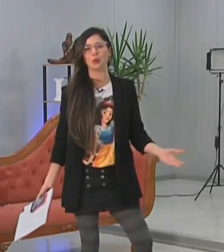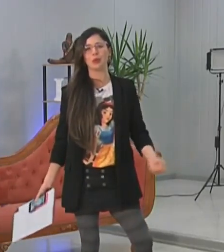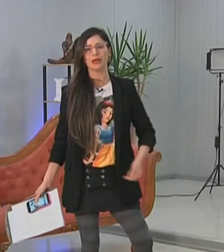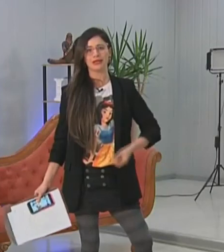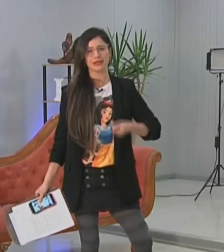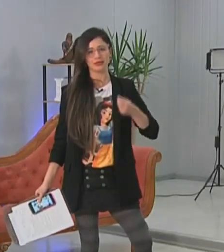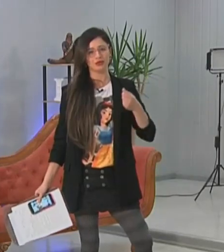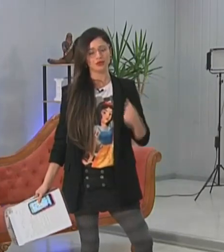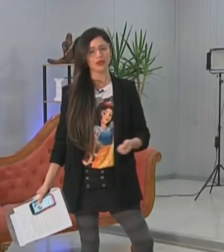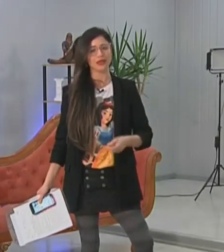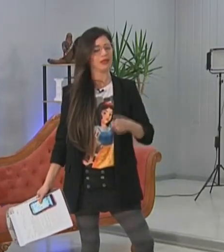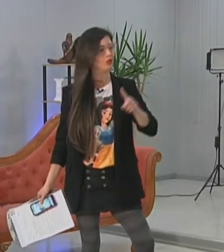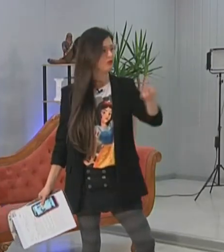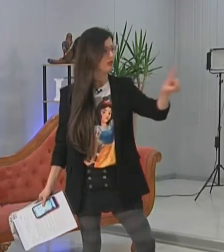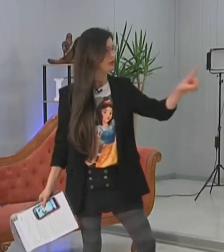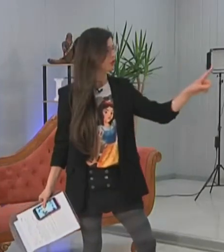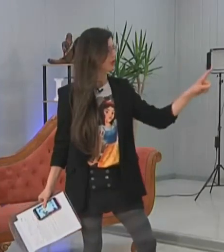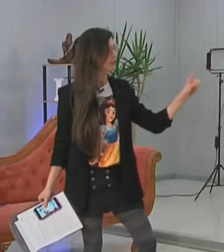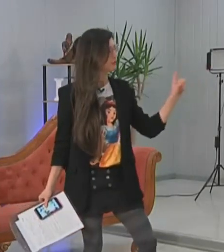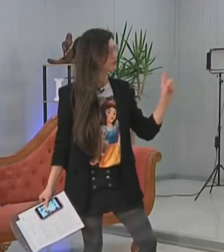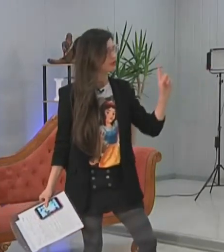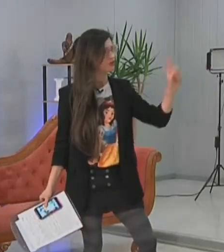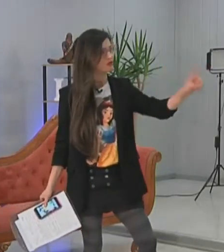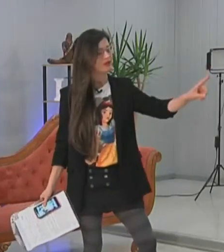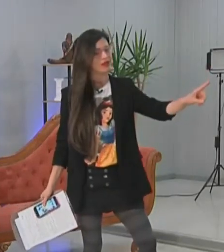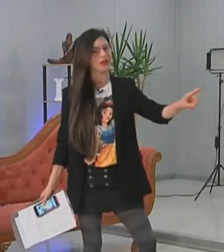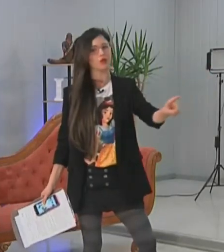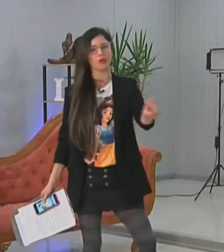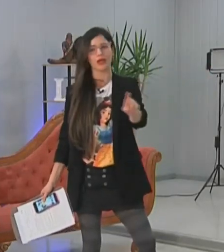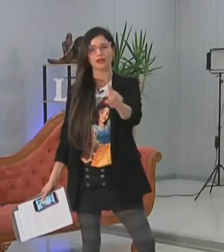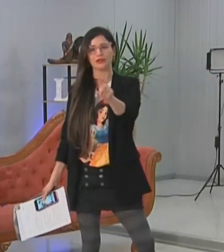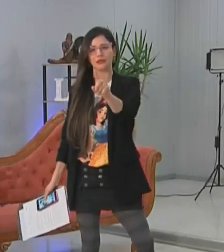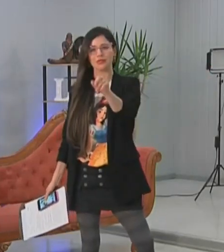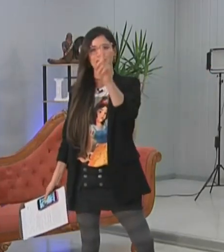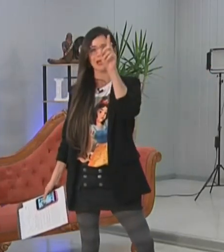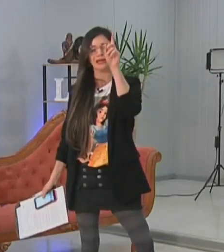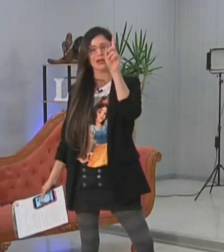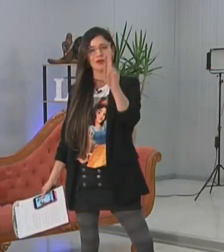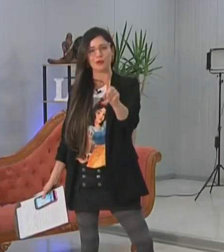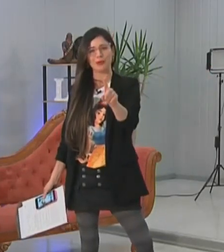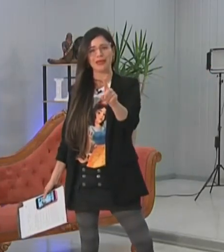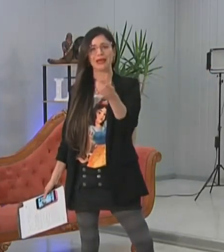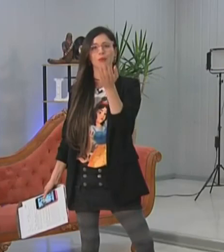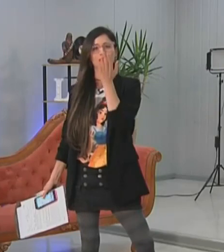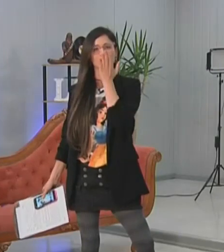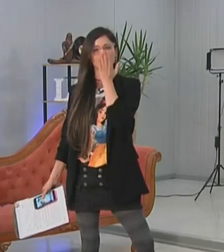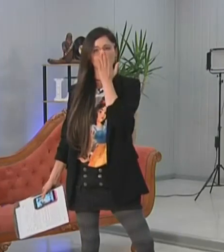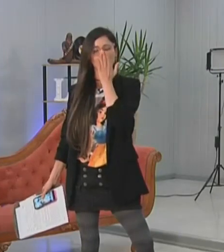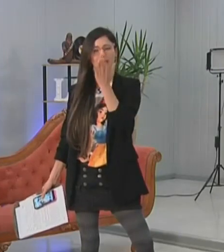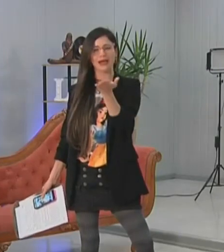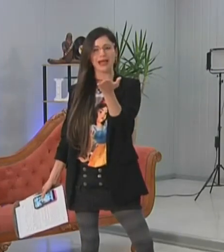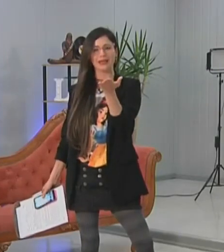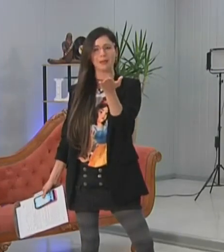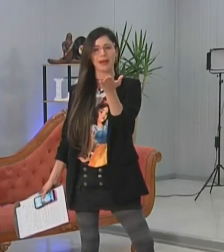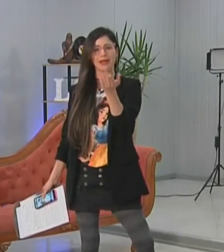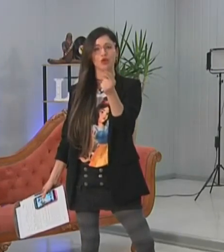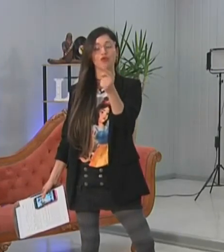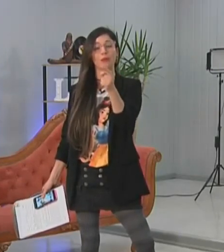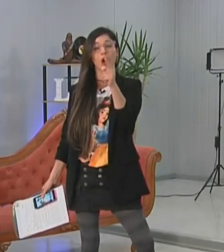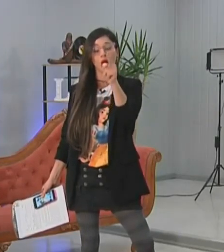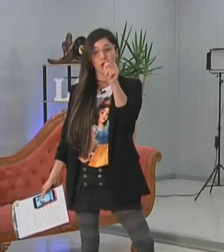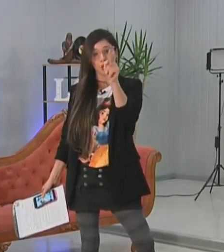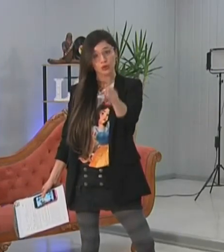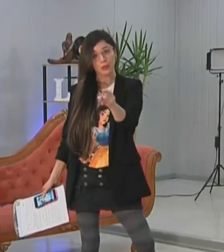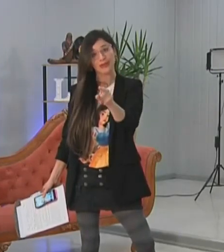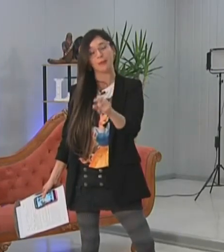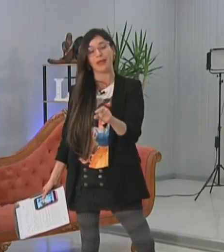contenido que se hace con todo el cariño de todo el equipo, ¿cierto?, de la comunidad del contenido. Así que nos vemos mañana. Un beso grande para todos. Vamos